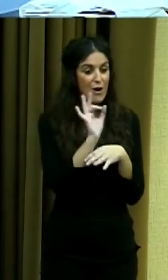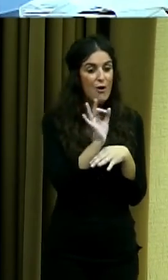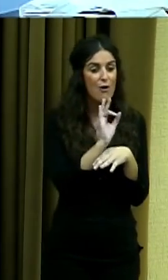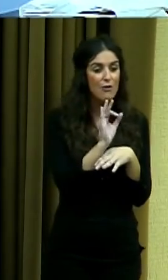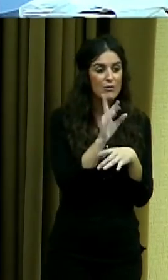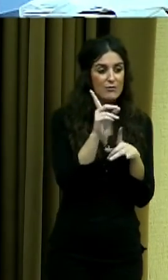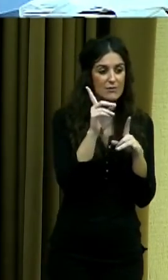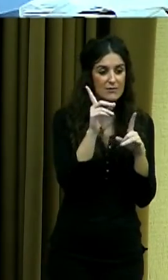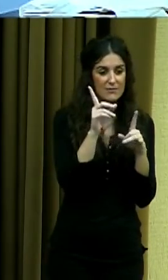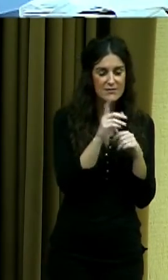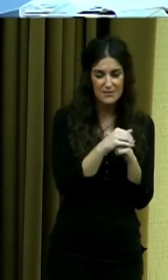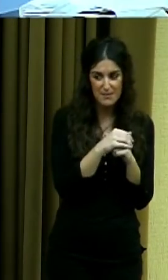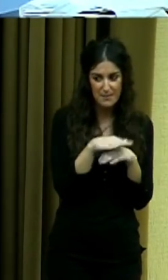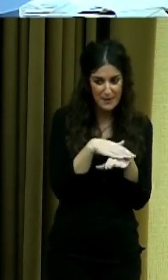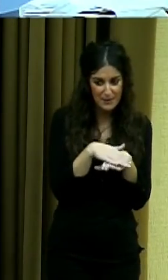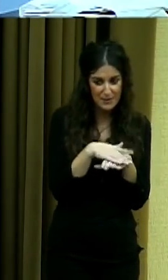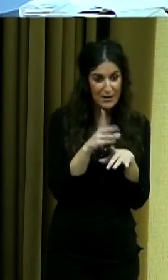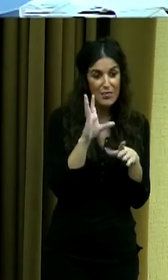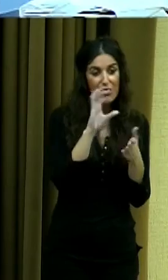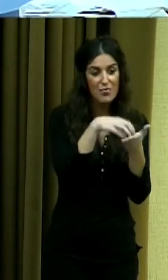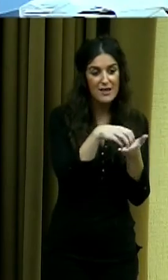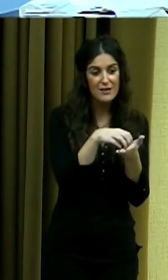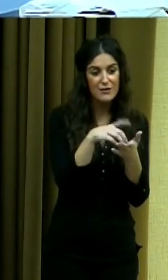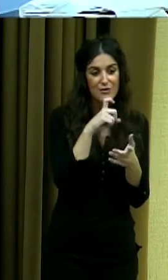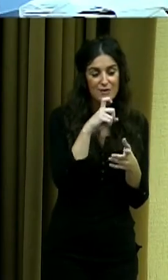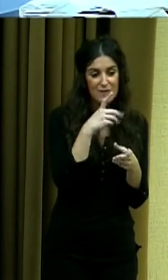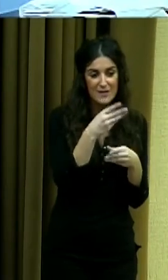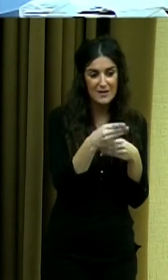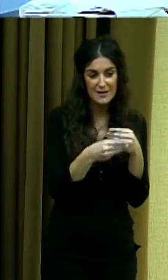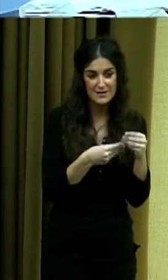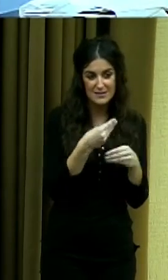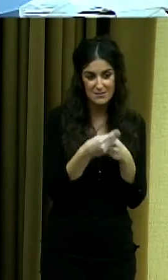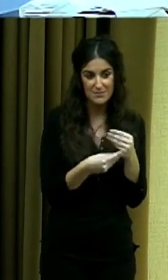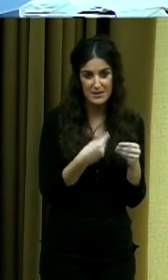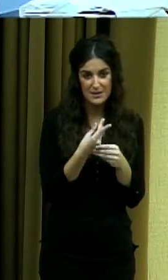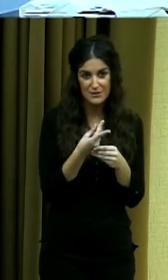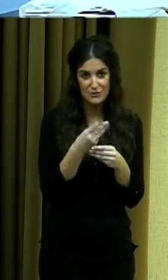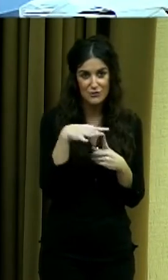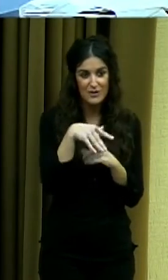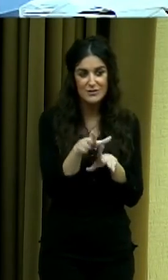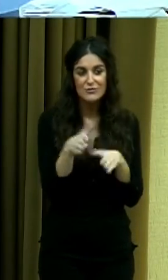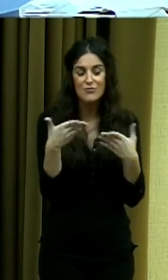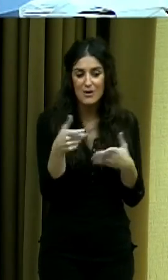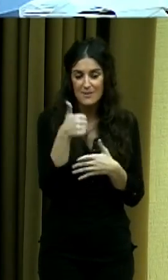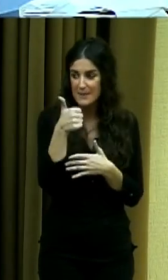desempeño? ¿Centros de? Difícil desempeño. No sé qué quiere decir centro de difícil desempeño.